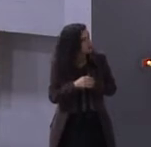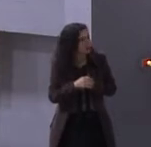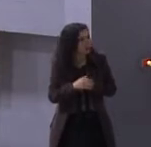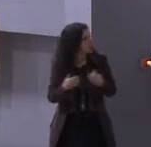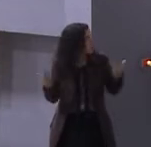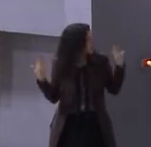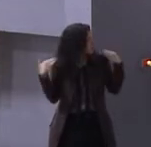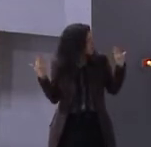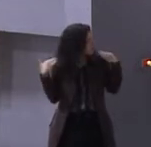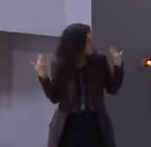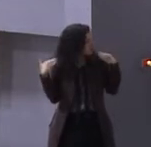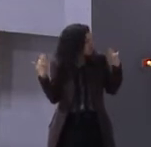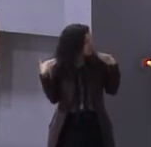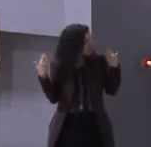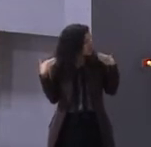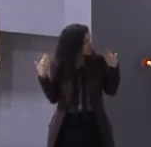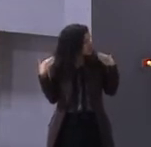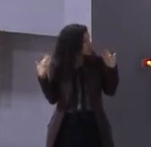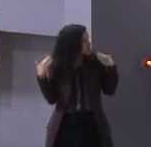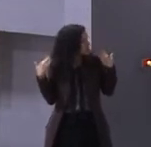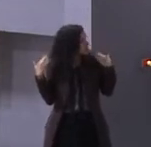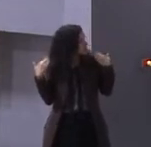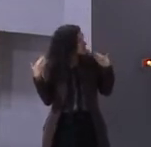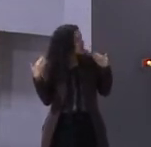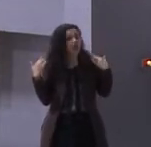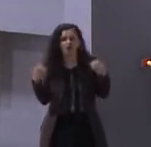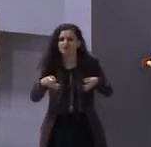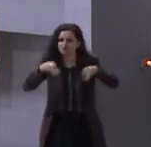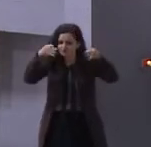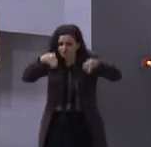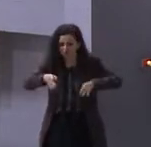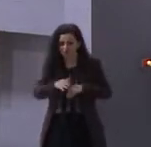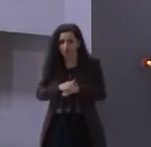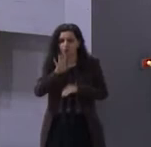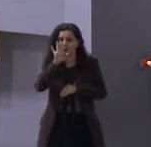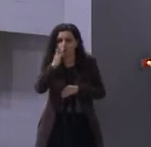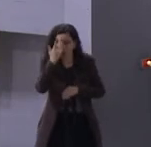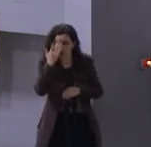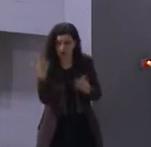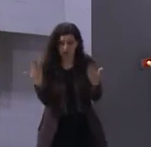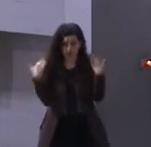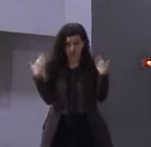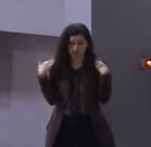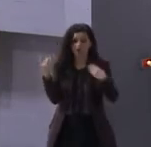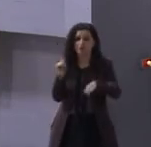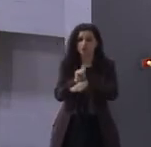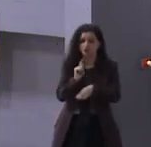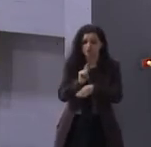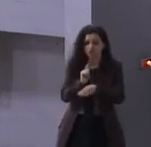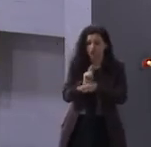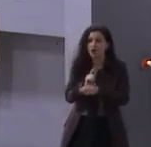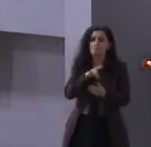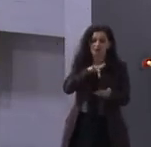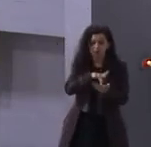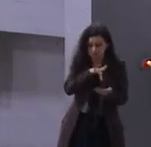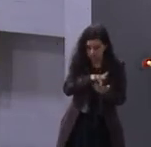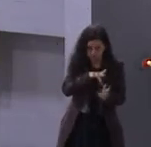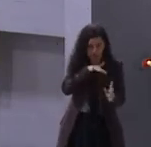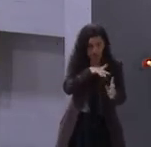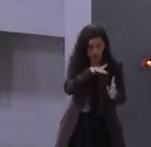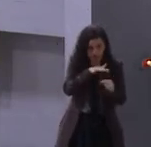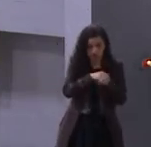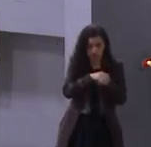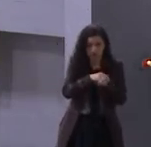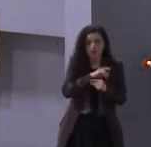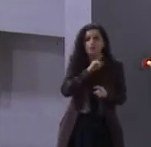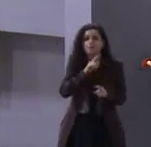Educación física, aquí está también claramente dada la garantía, que fue una facultad que estuvo en la movilización, pero